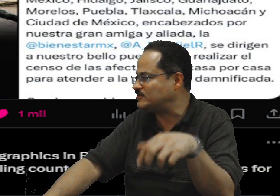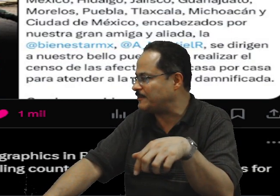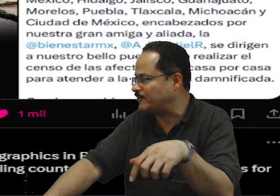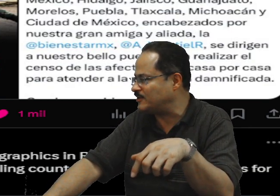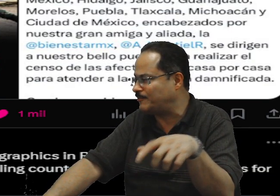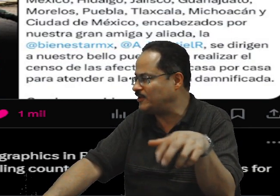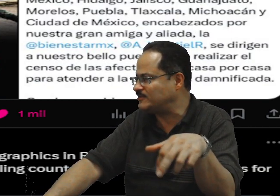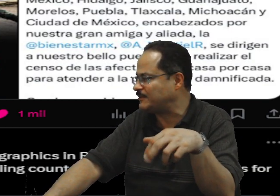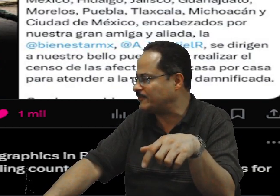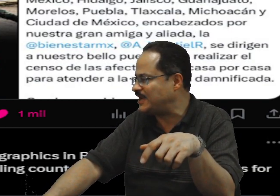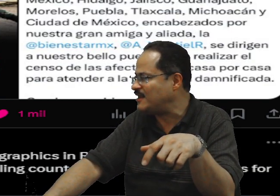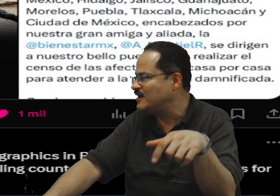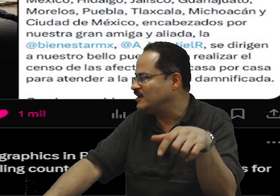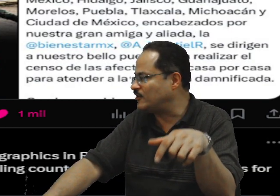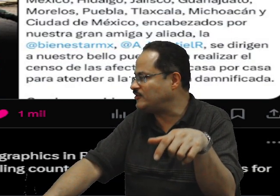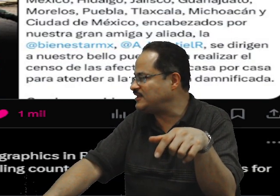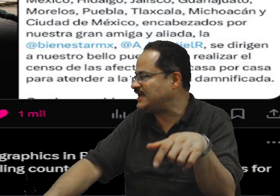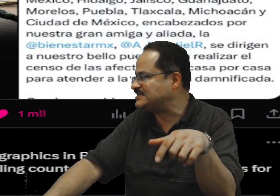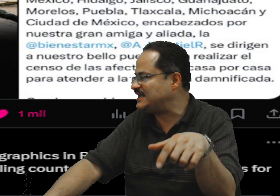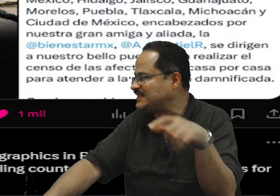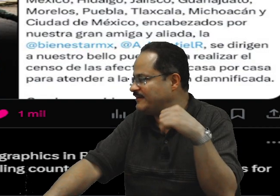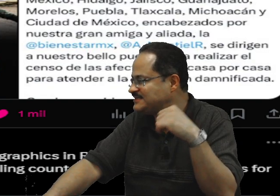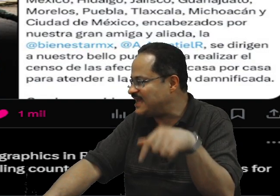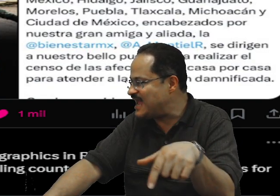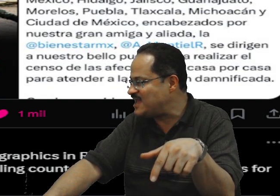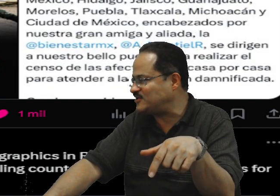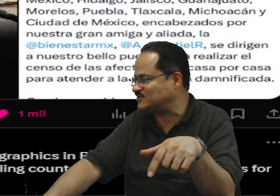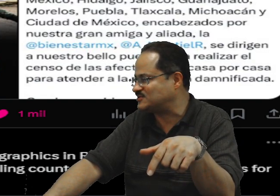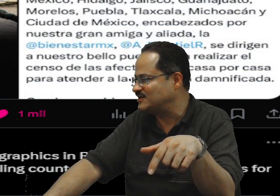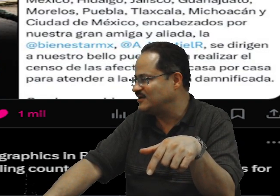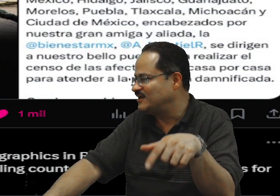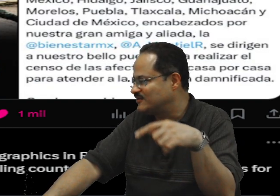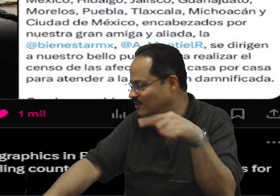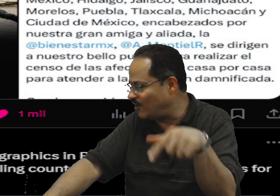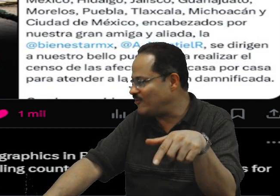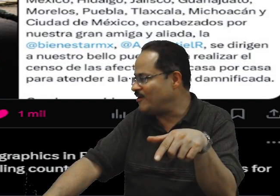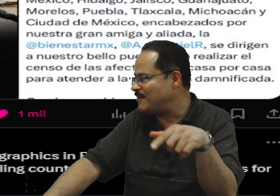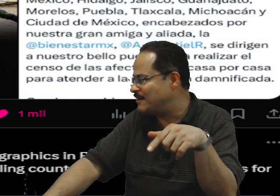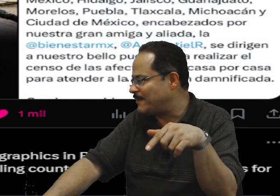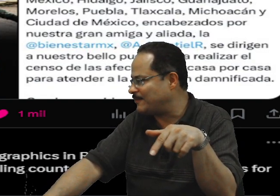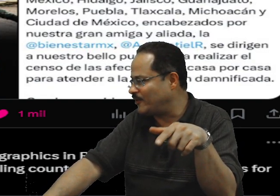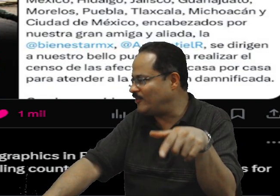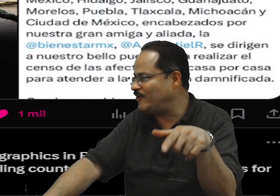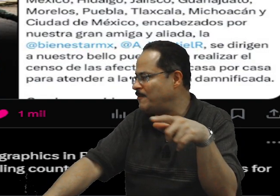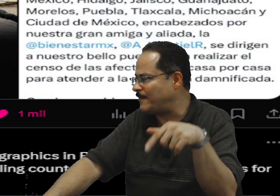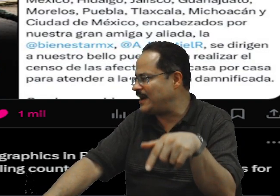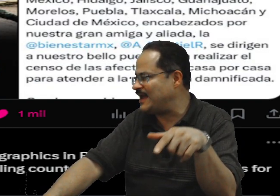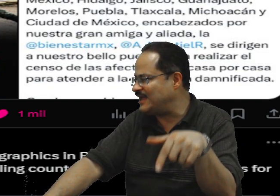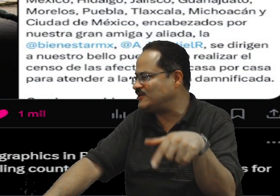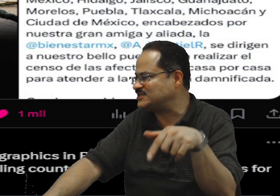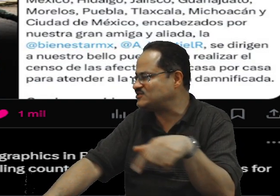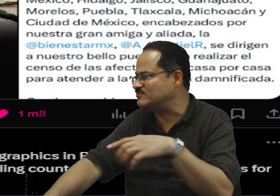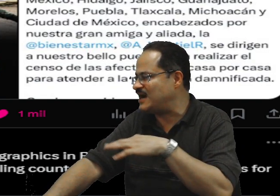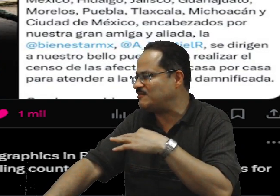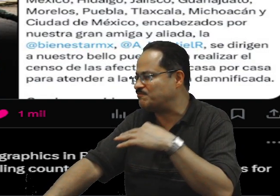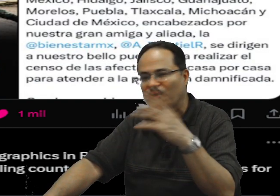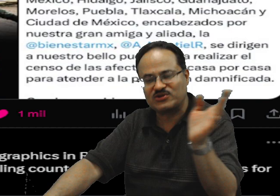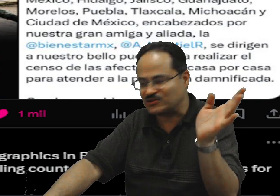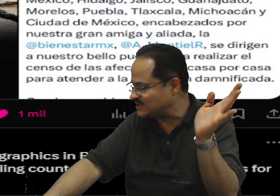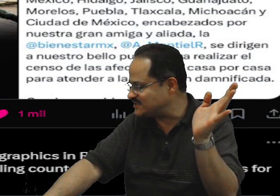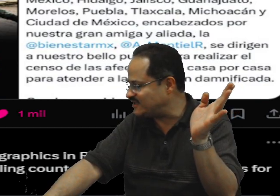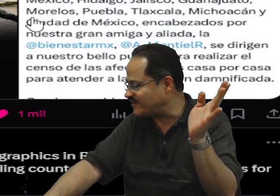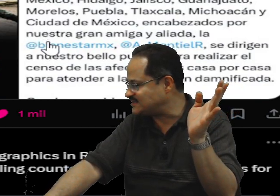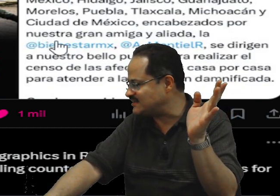no podemos no podemos apoyar todo tiene que ser a través de ellos todo todo para ellos es sumar